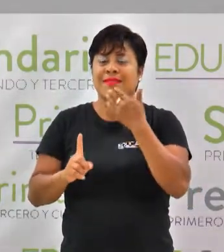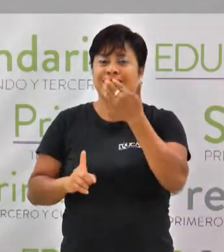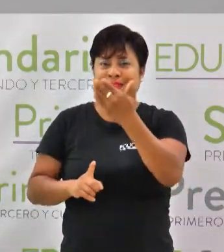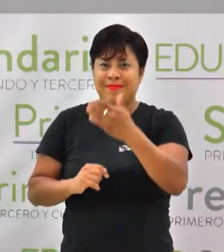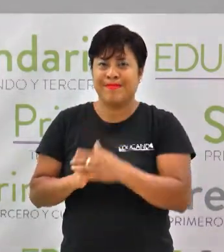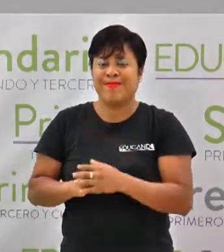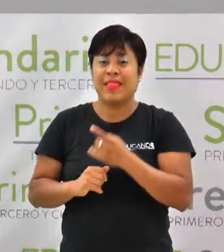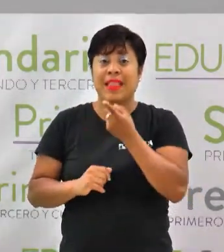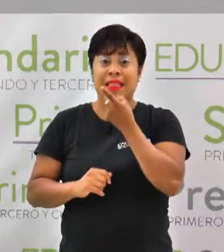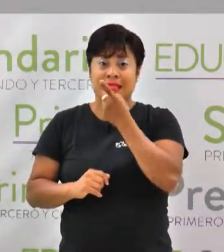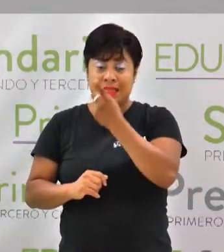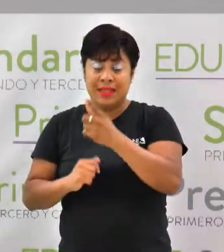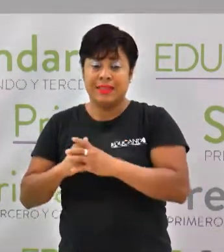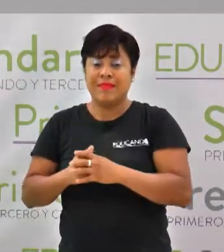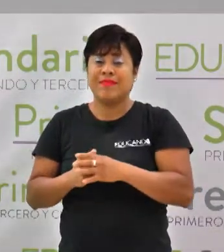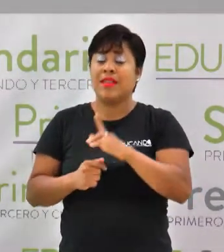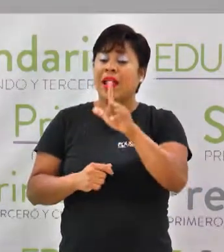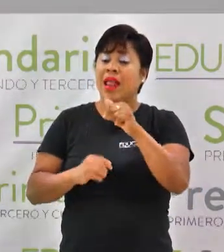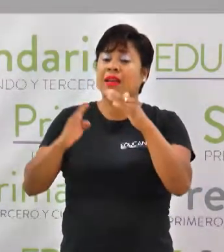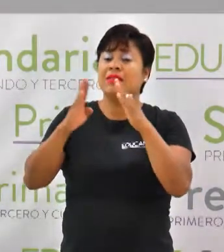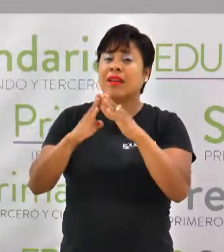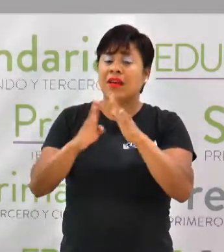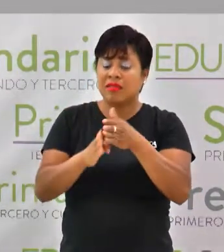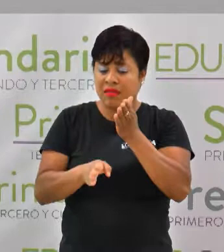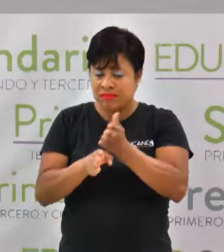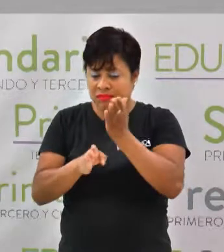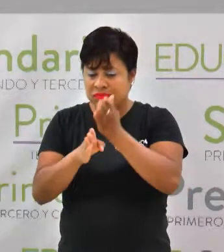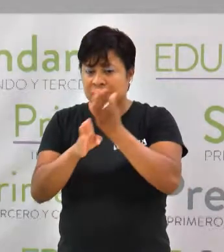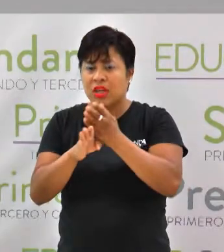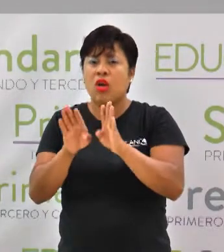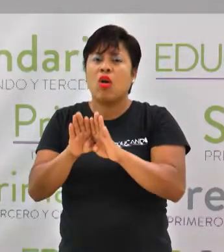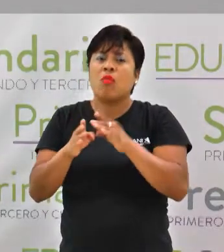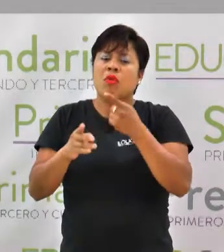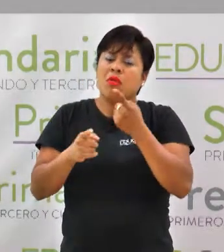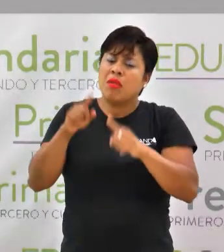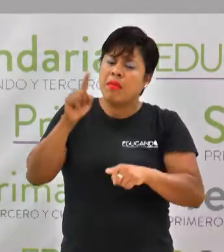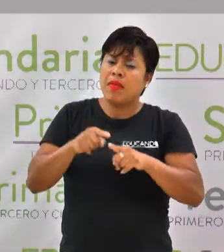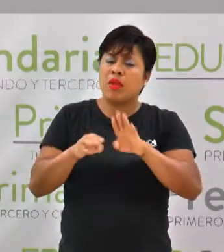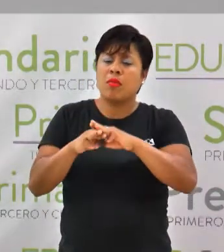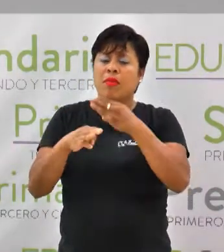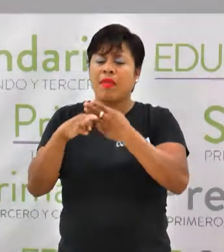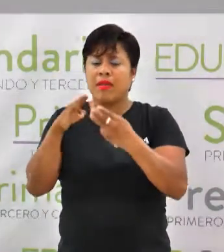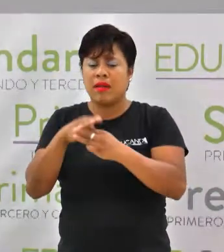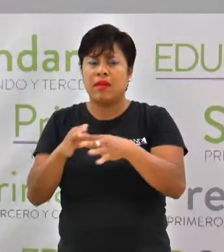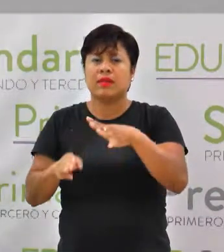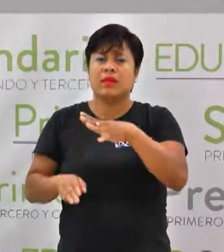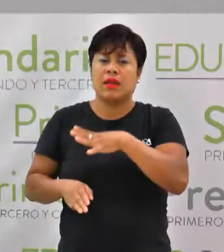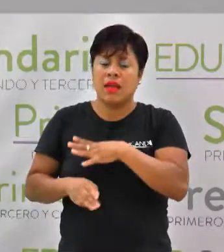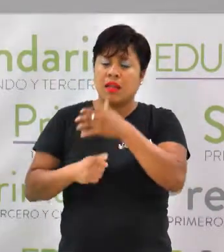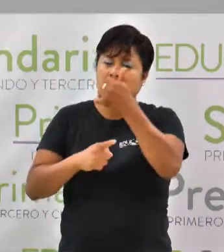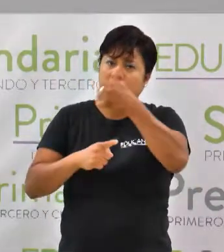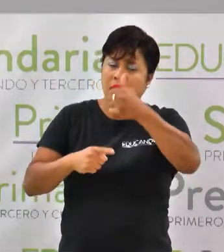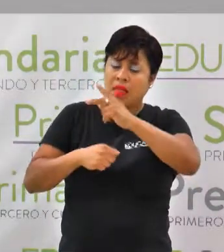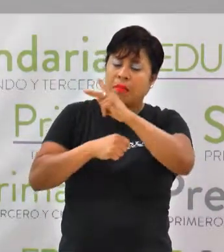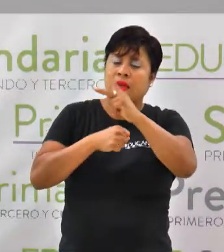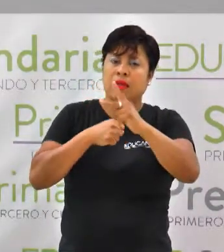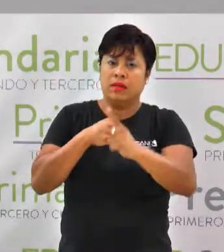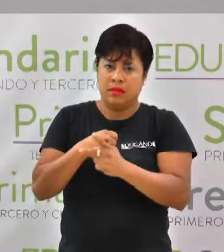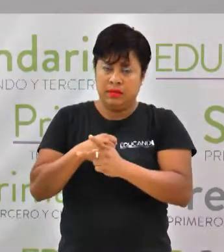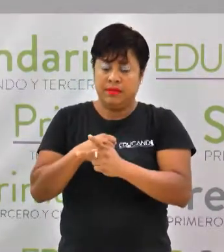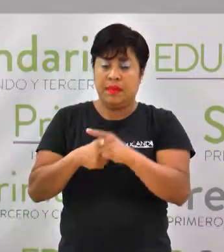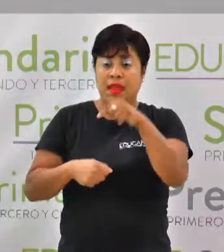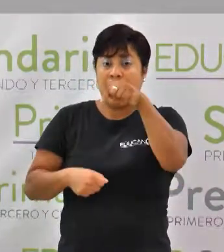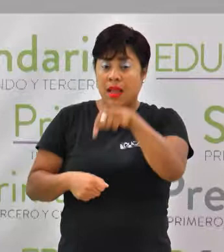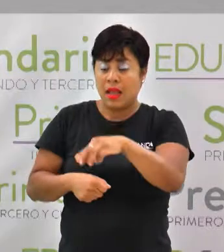bien. Dice, las casas se construyen según el clima y los materiales que hay en cada